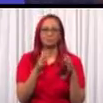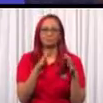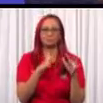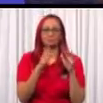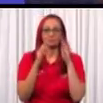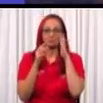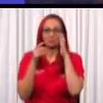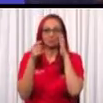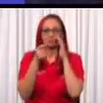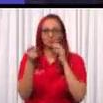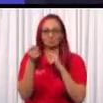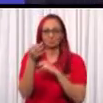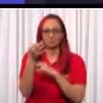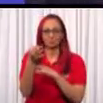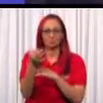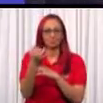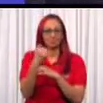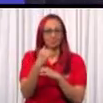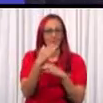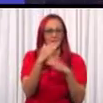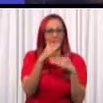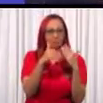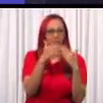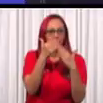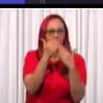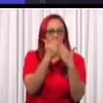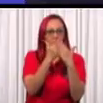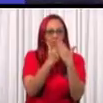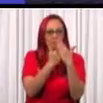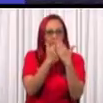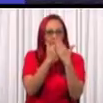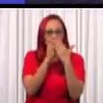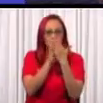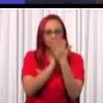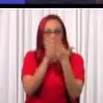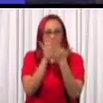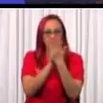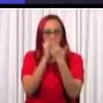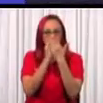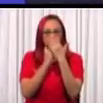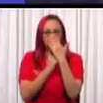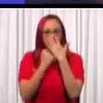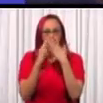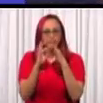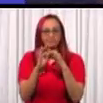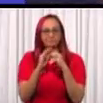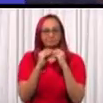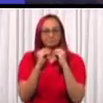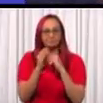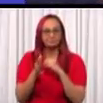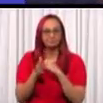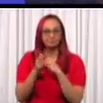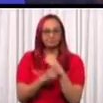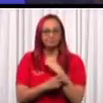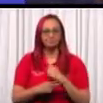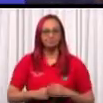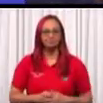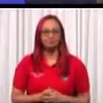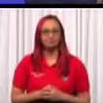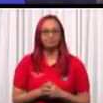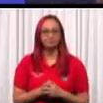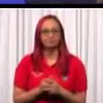meses, mientras se hace toda la tramitología, que es bastante lenta en nuestro país, pues podría darse de que